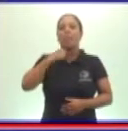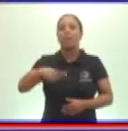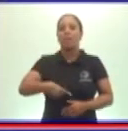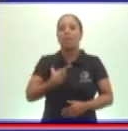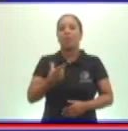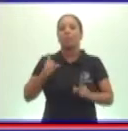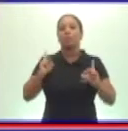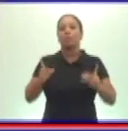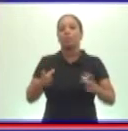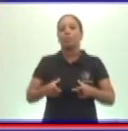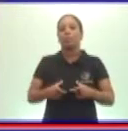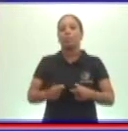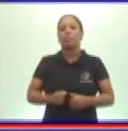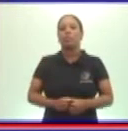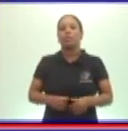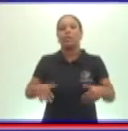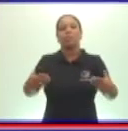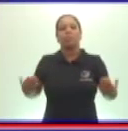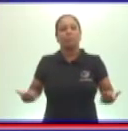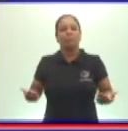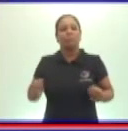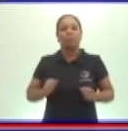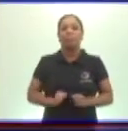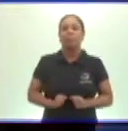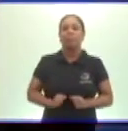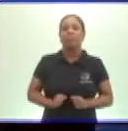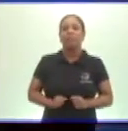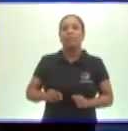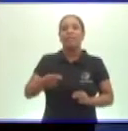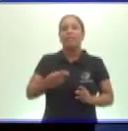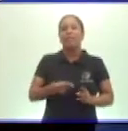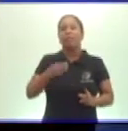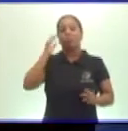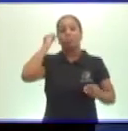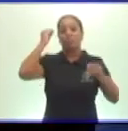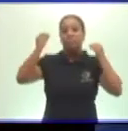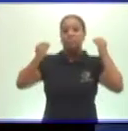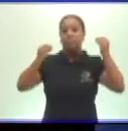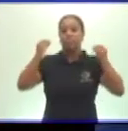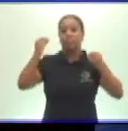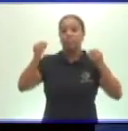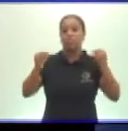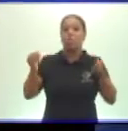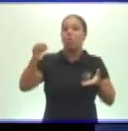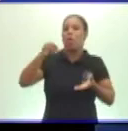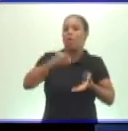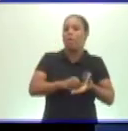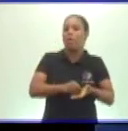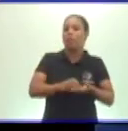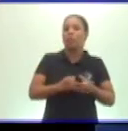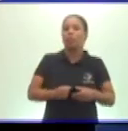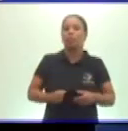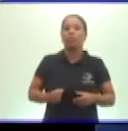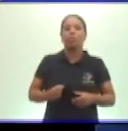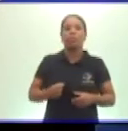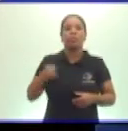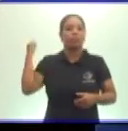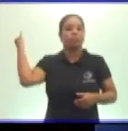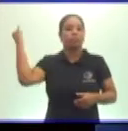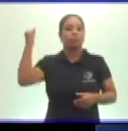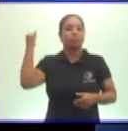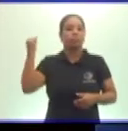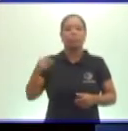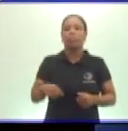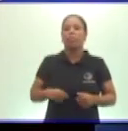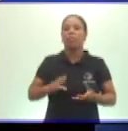política. ¿De qué se trata? Pues en sentido general de ver los aportes de ese pensamiento universal en términos de método